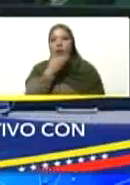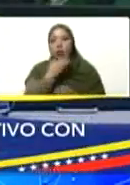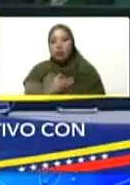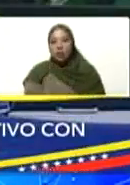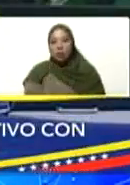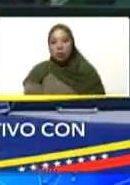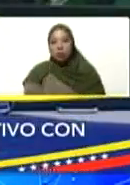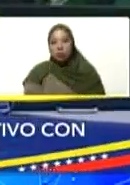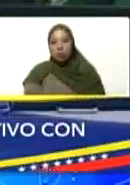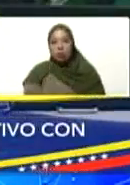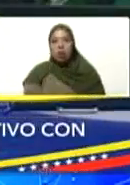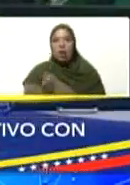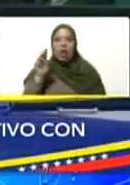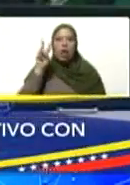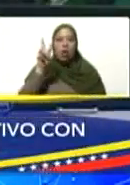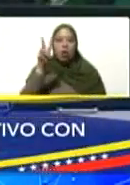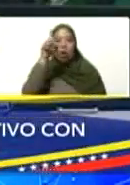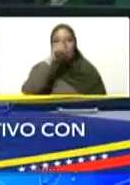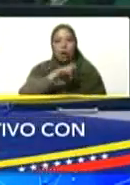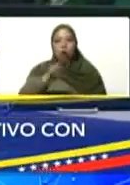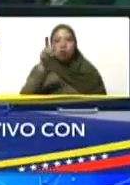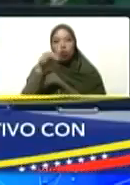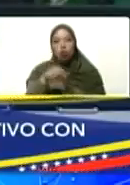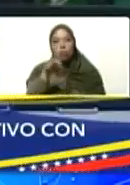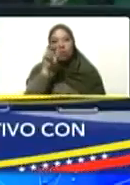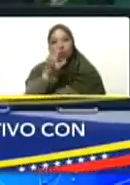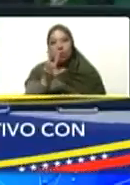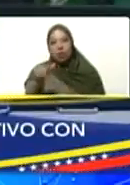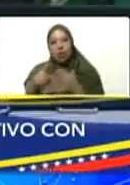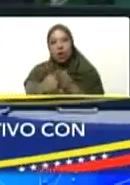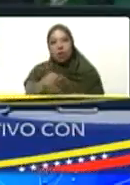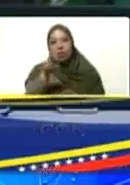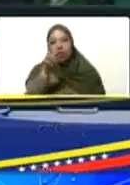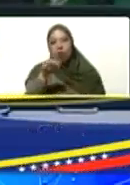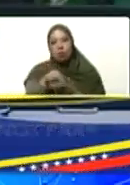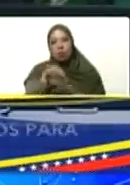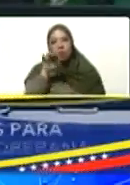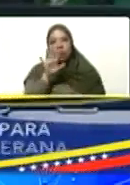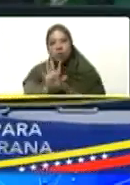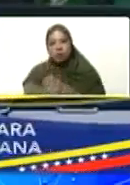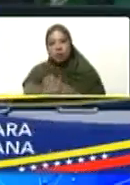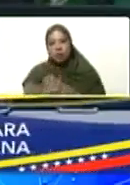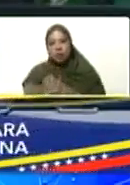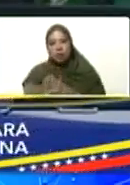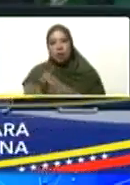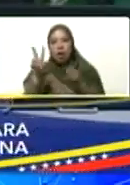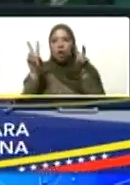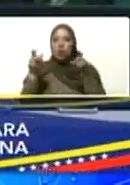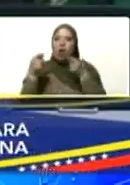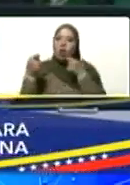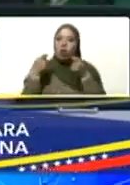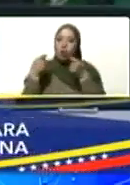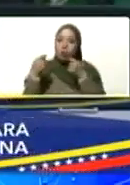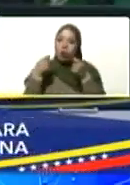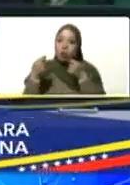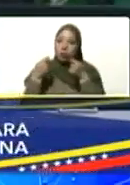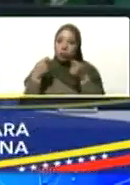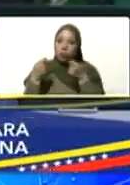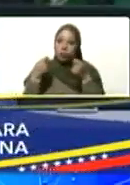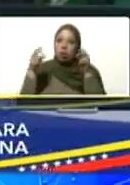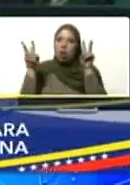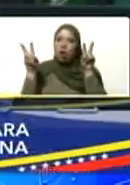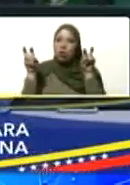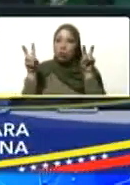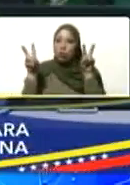24 y 25 ya, buena. De crecimiento, sobre todo de la nueva economía, de la economía